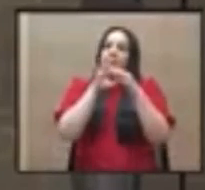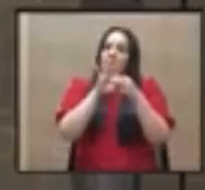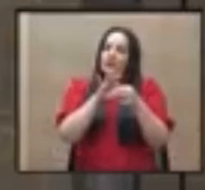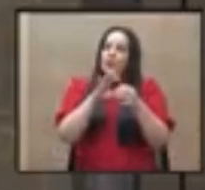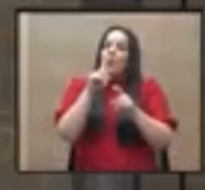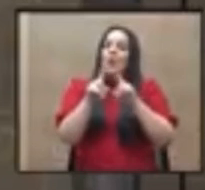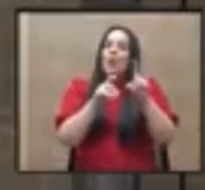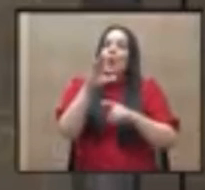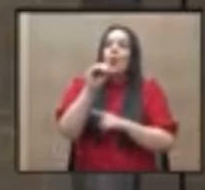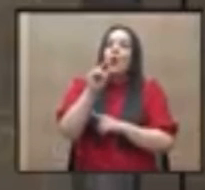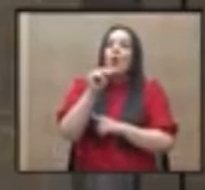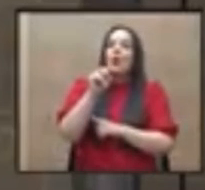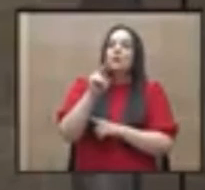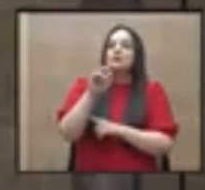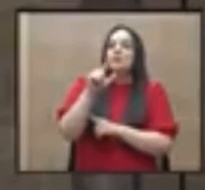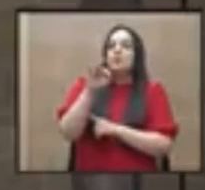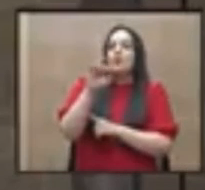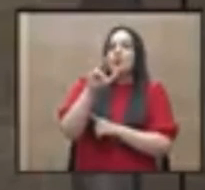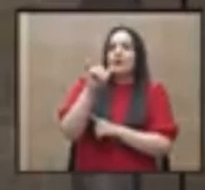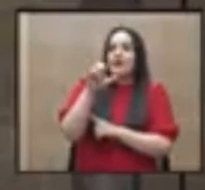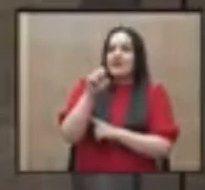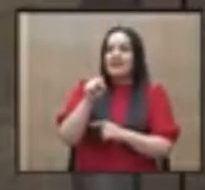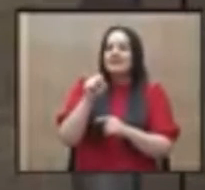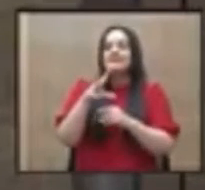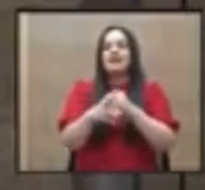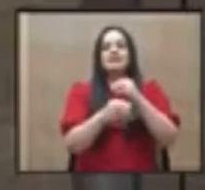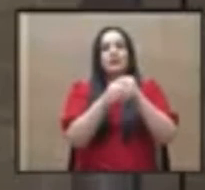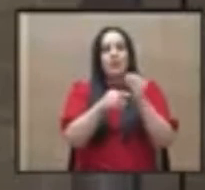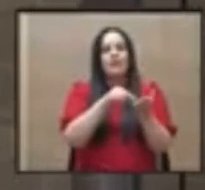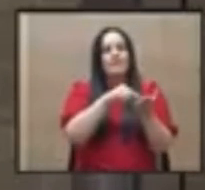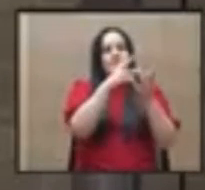se asigna en este presupuesto